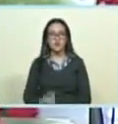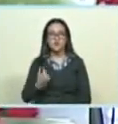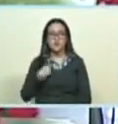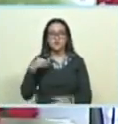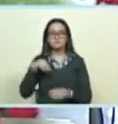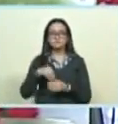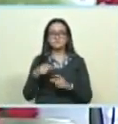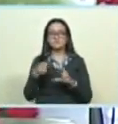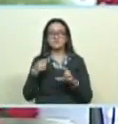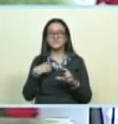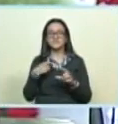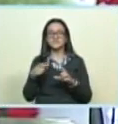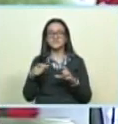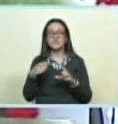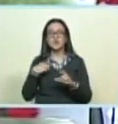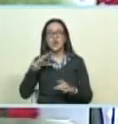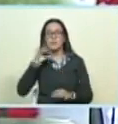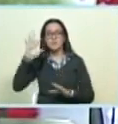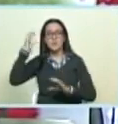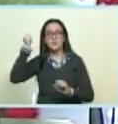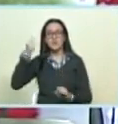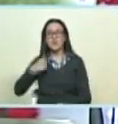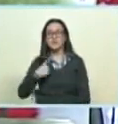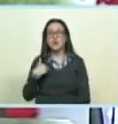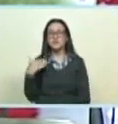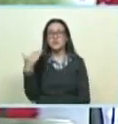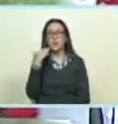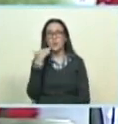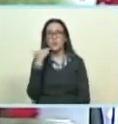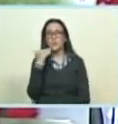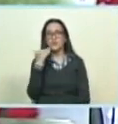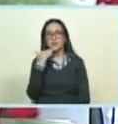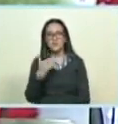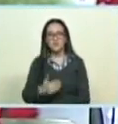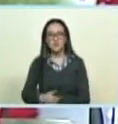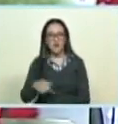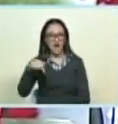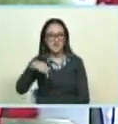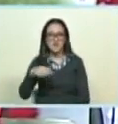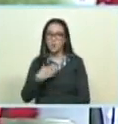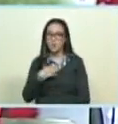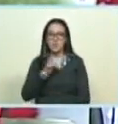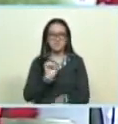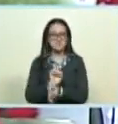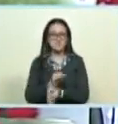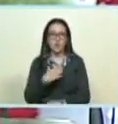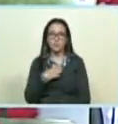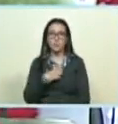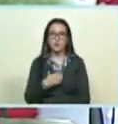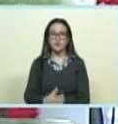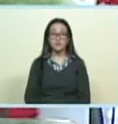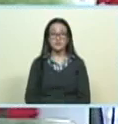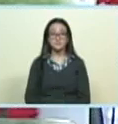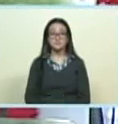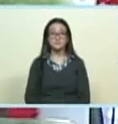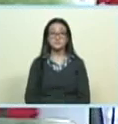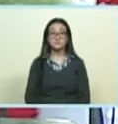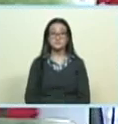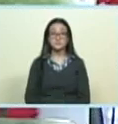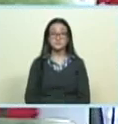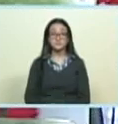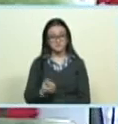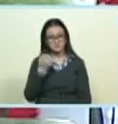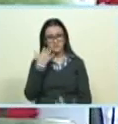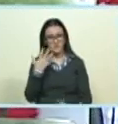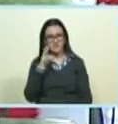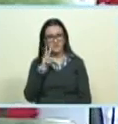Yo quiero hablar con mi embajada porque yo soy de los Estados Unidos y en este país no me pueden detener. ¿Se dan cuenta hasta